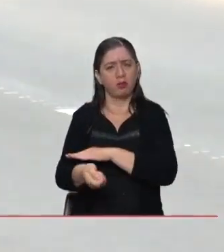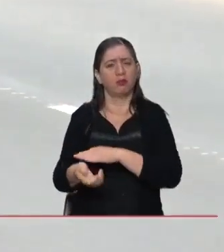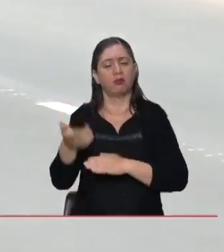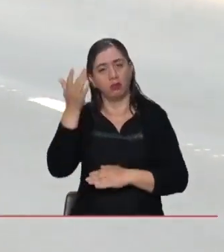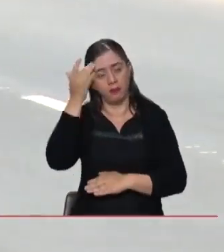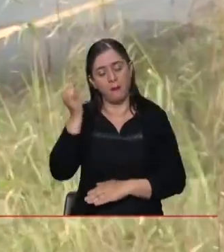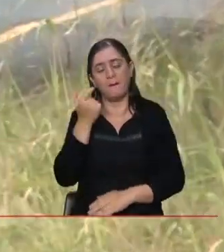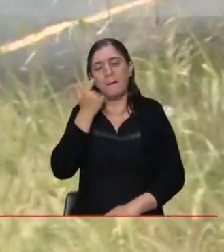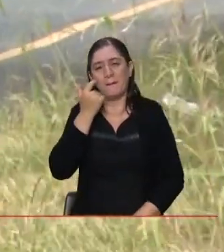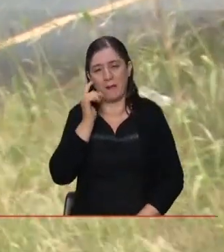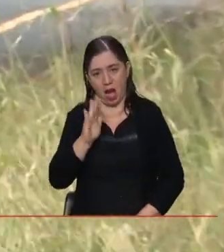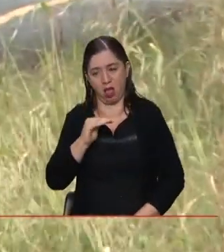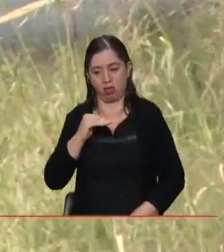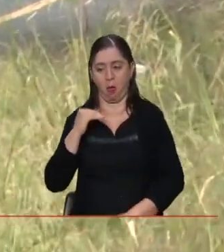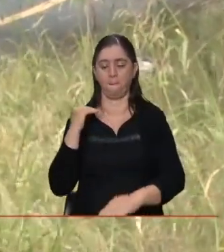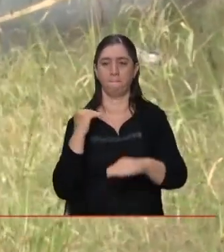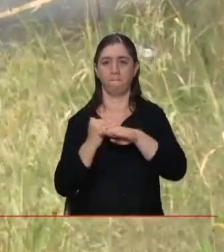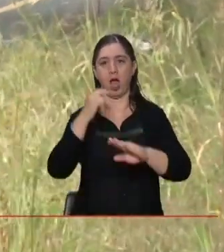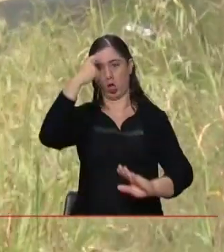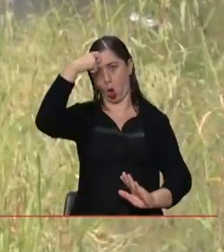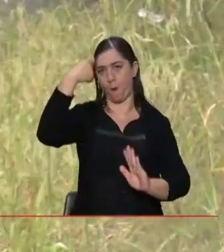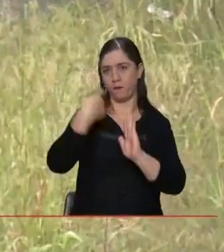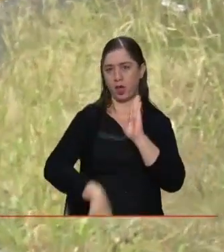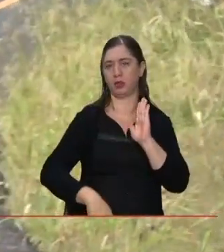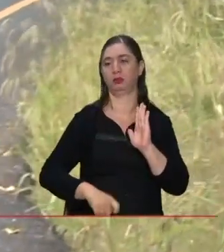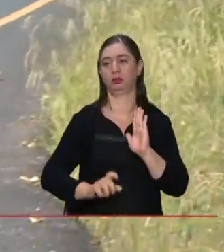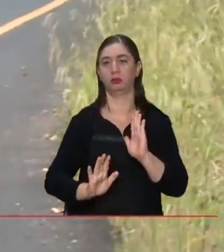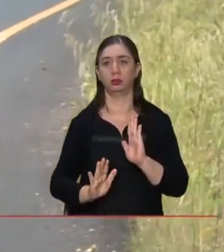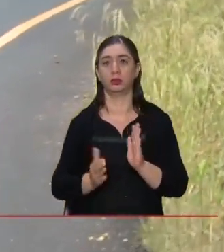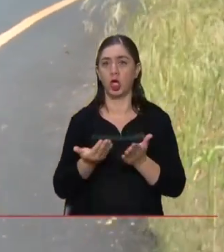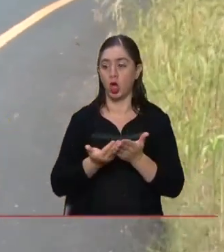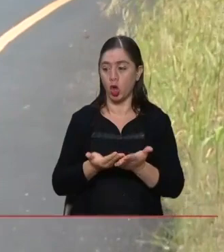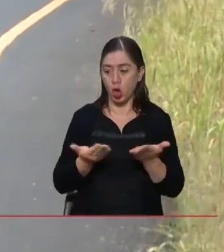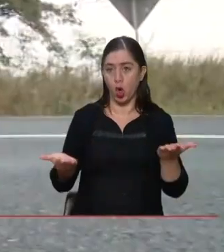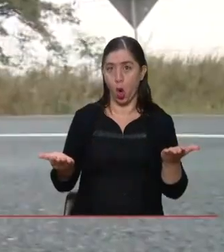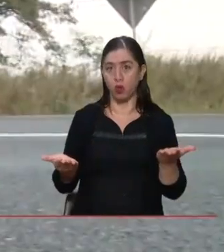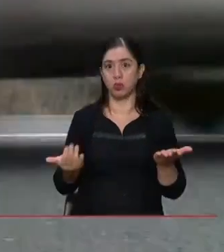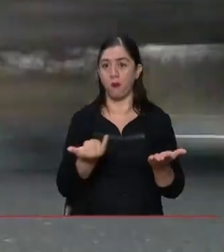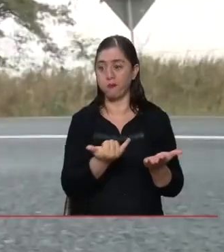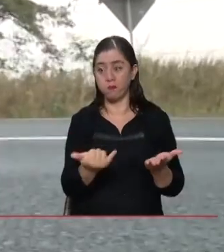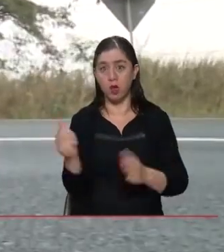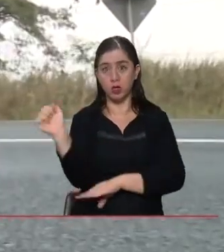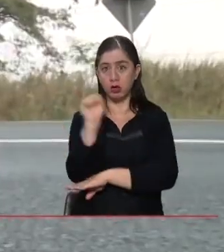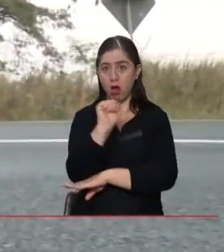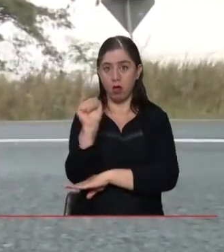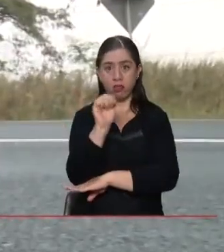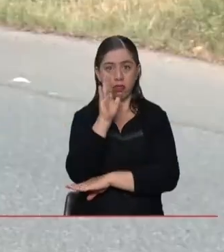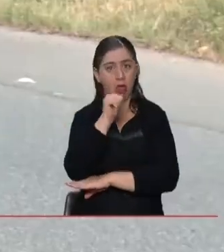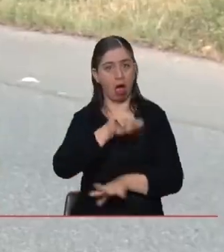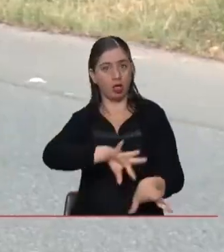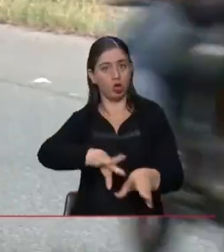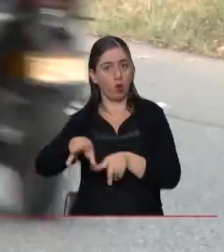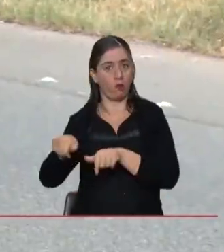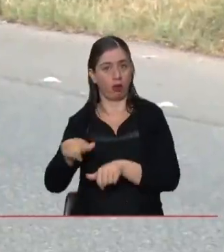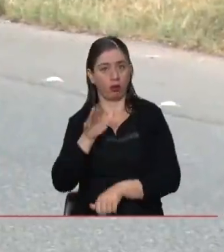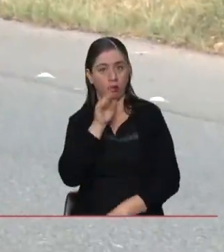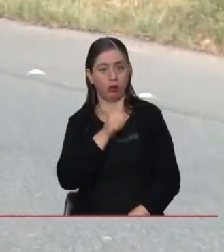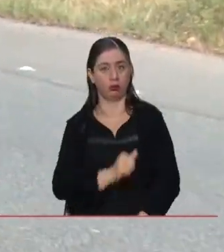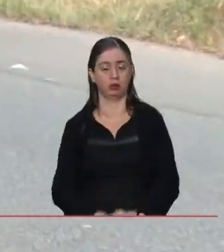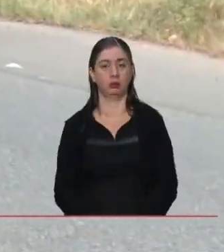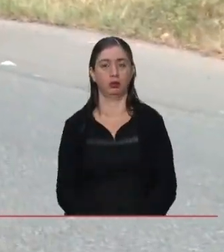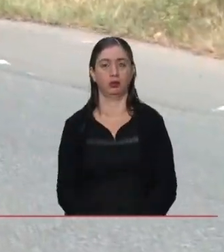como principal hipótesis un ajuste de cuentas dado que las pertenencias de las víctimas y el automóvil no fueron robados.